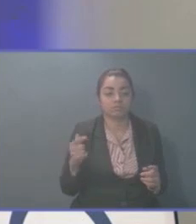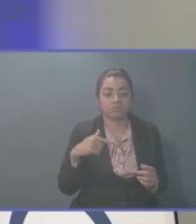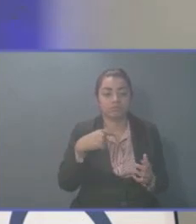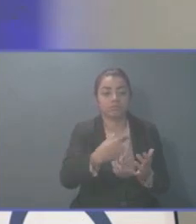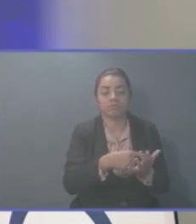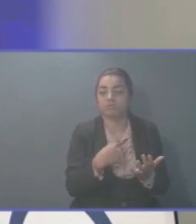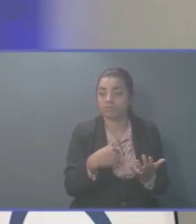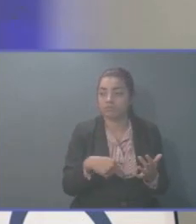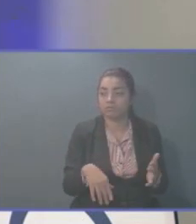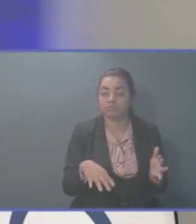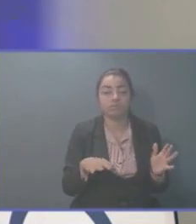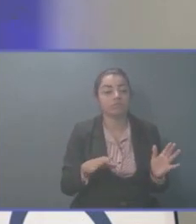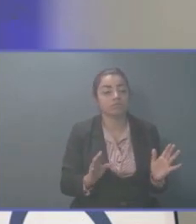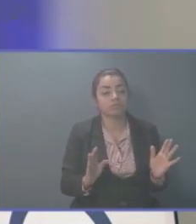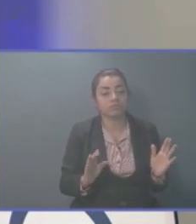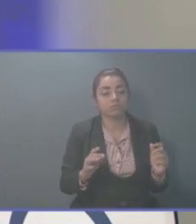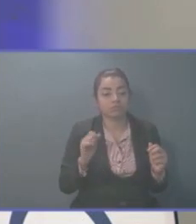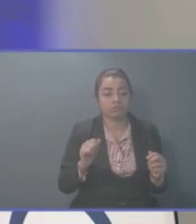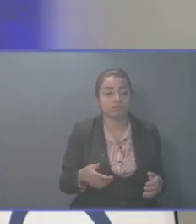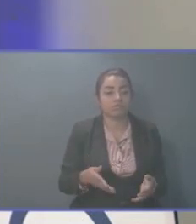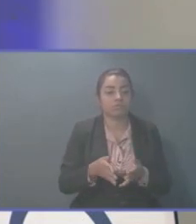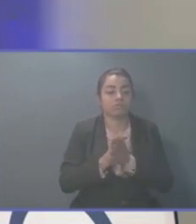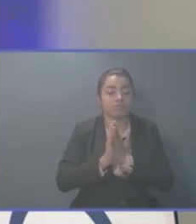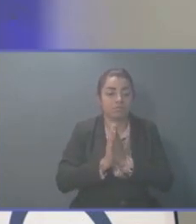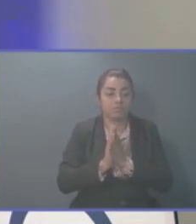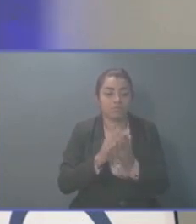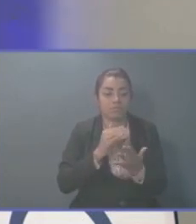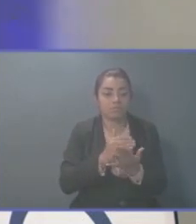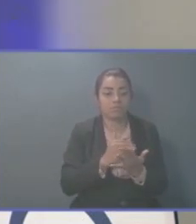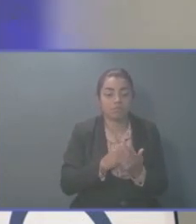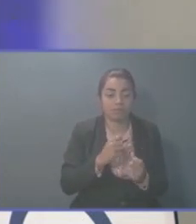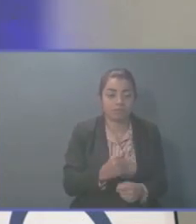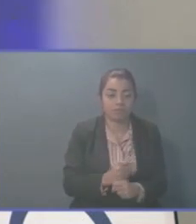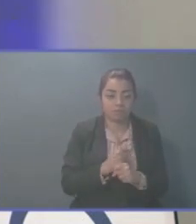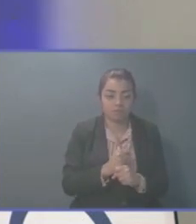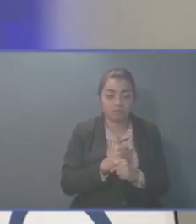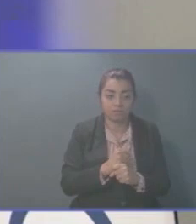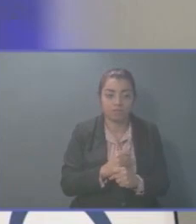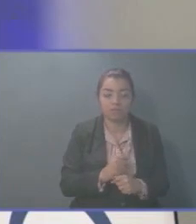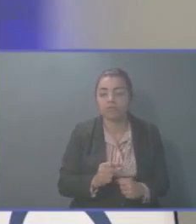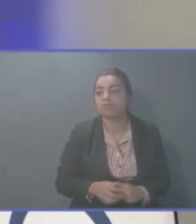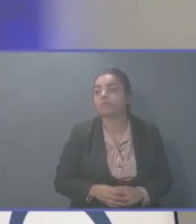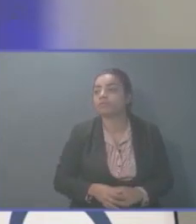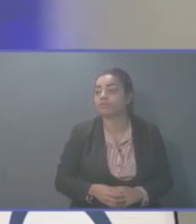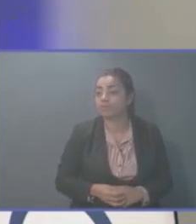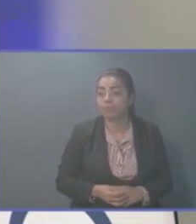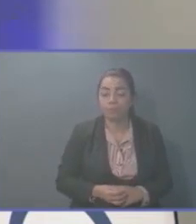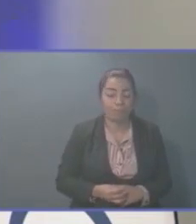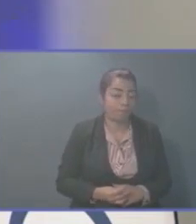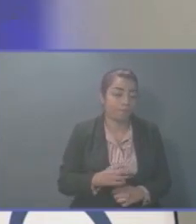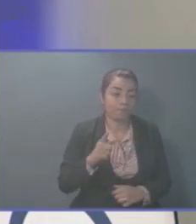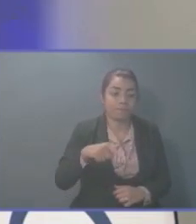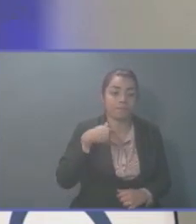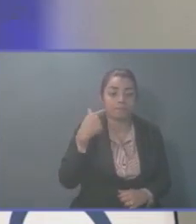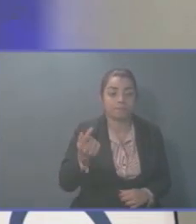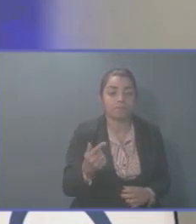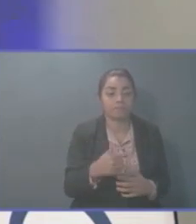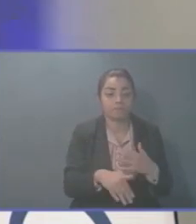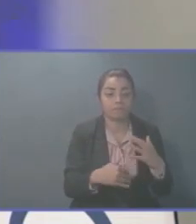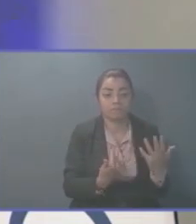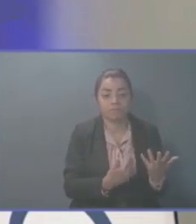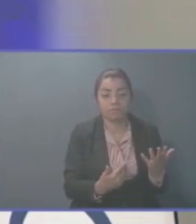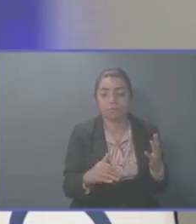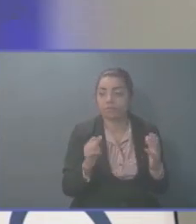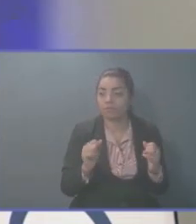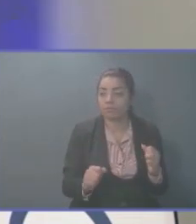domingo para pedir recursos para seguridad. Sobre todo, también, y hago énfasis en esto, cuando esta Asamblea Legislativa ha